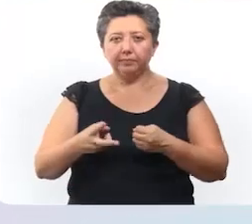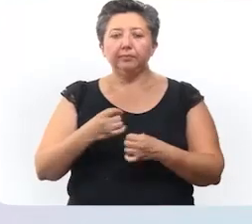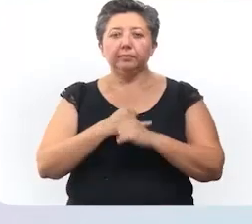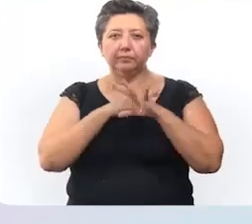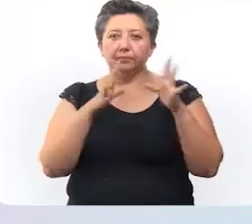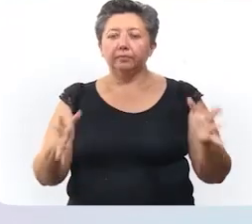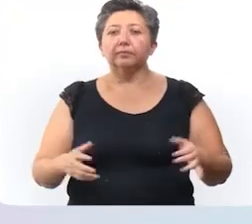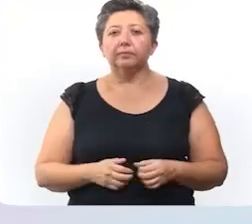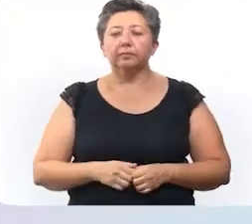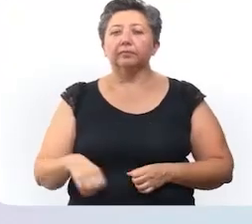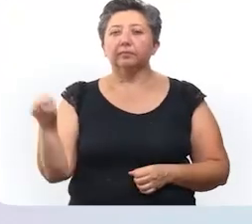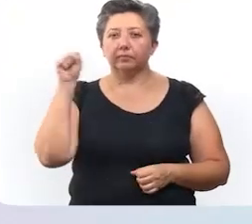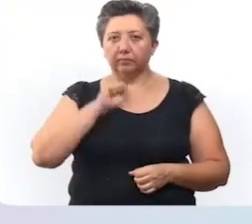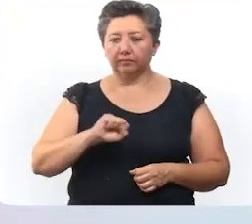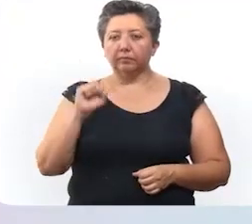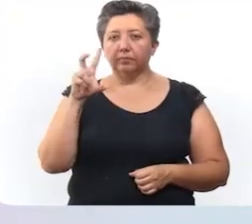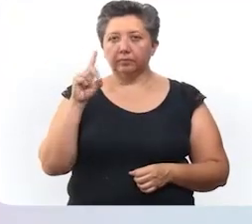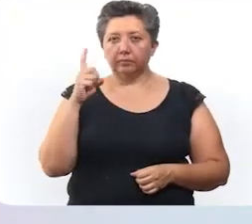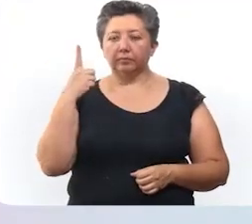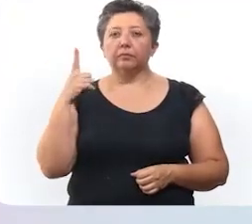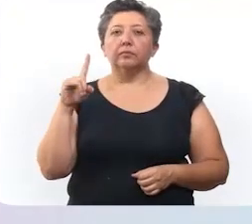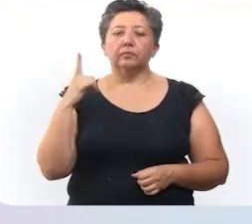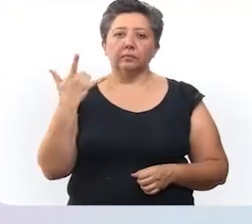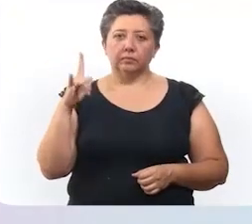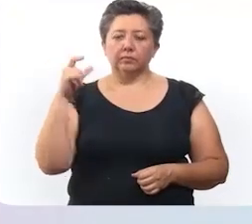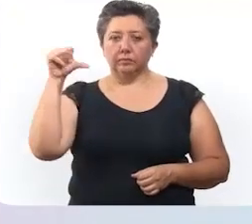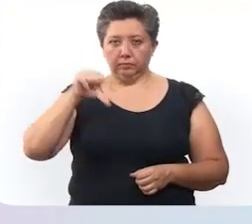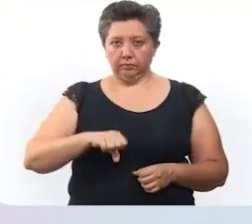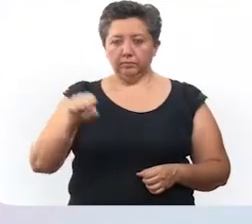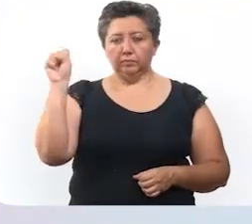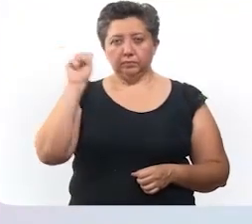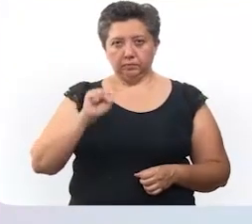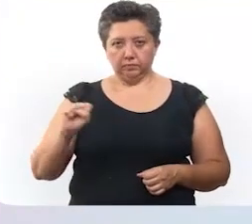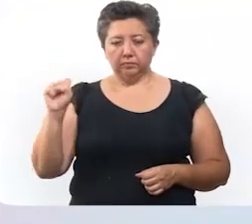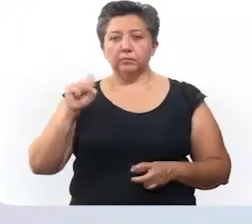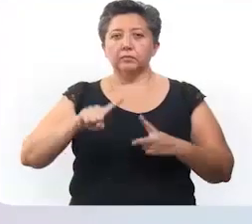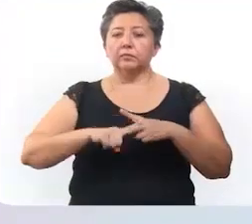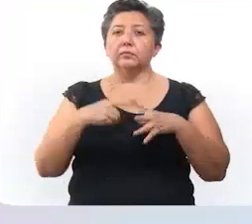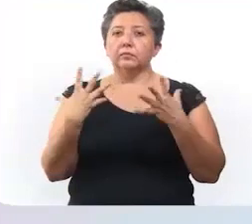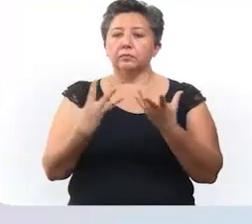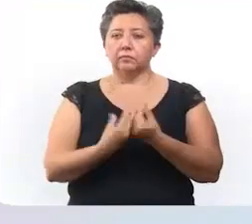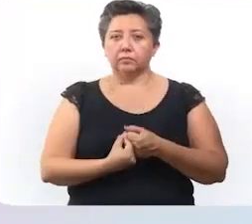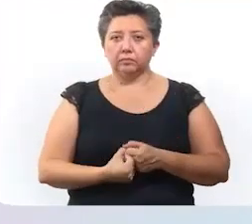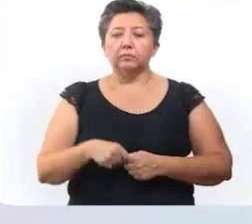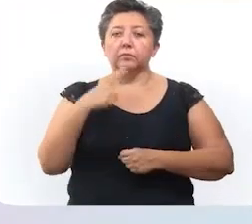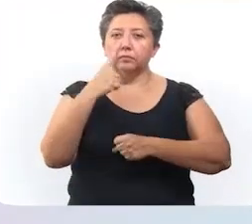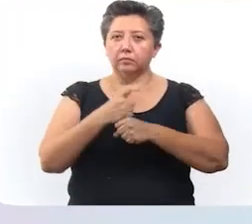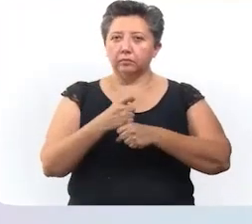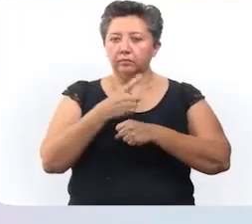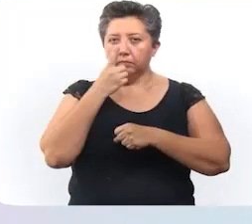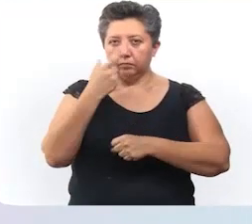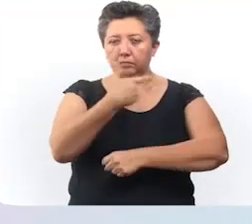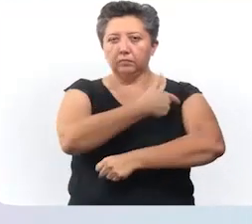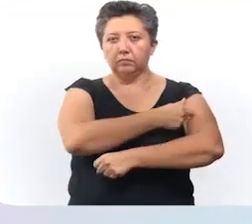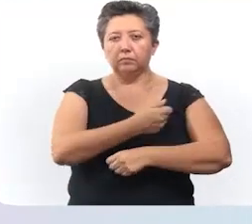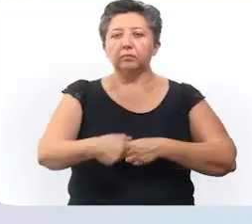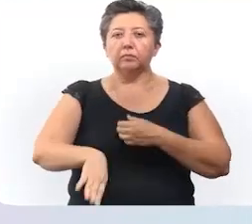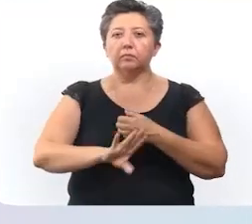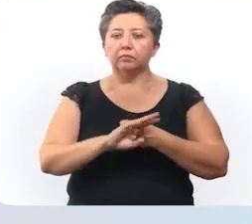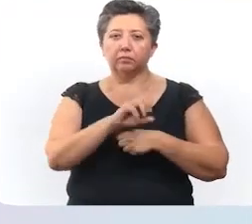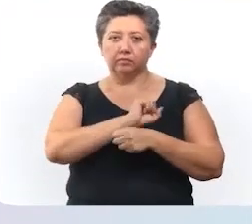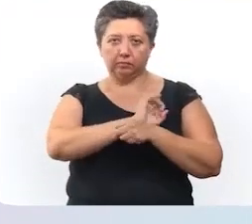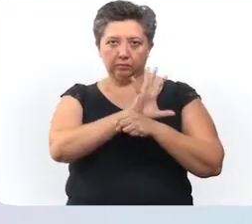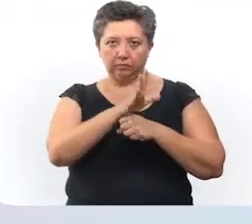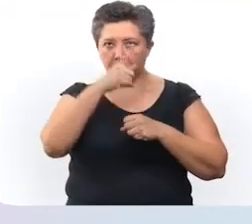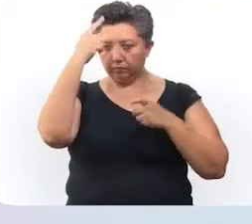es el parte médico de este sábado 31 de julio. Hoy sábado 31 iniciamos la aplicación de la primera dosis de vacuna contra el